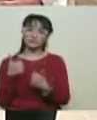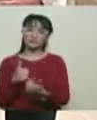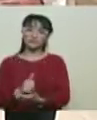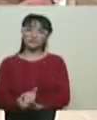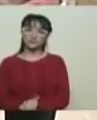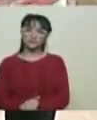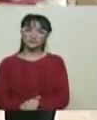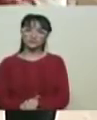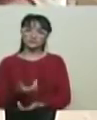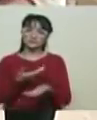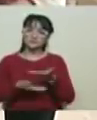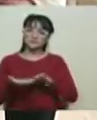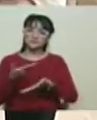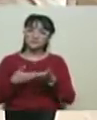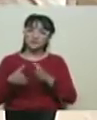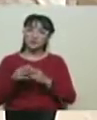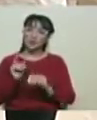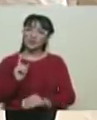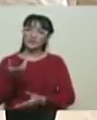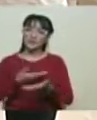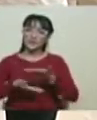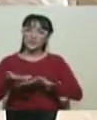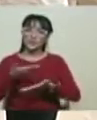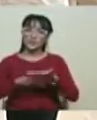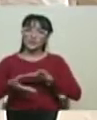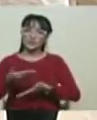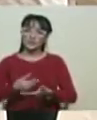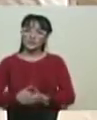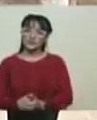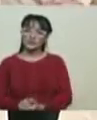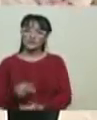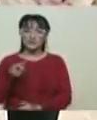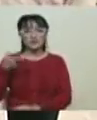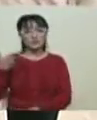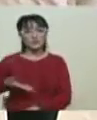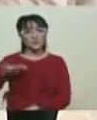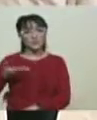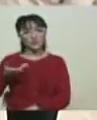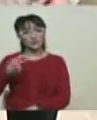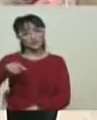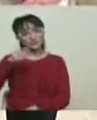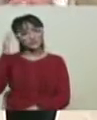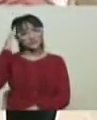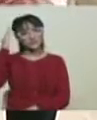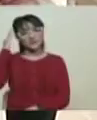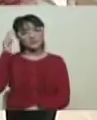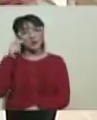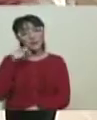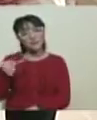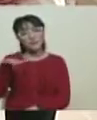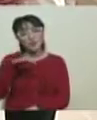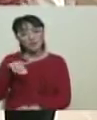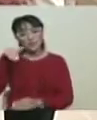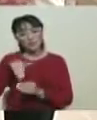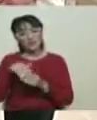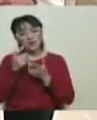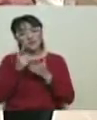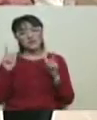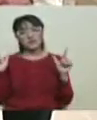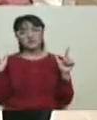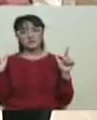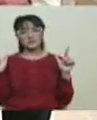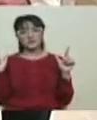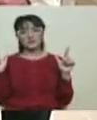hemos colaborado, todos tenemos que colaborar, ¿no? Es muy importante que se sepa que el pueblo está votando de manera libre,